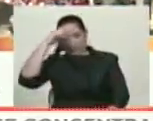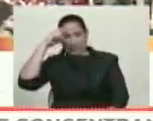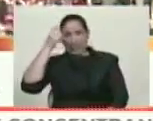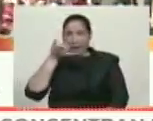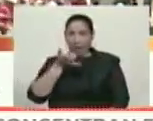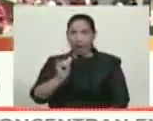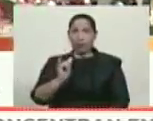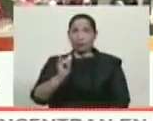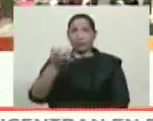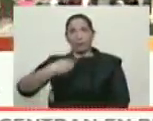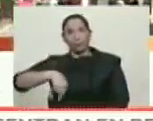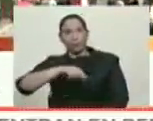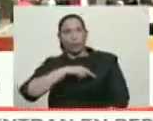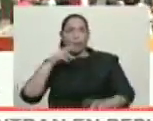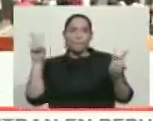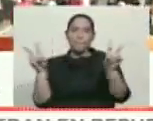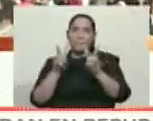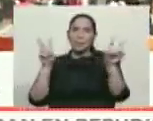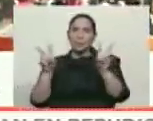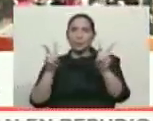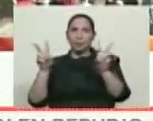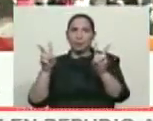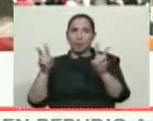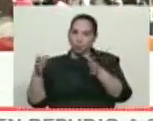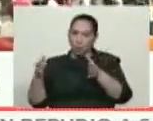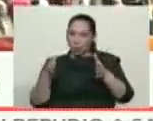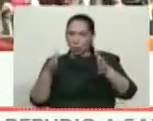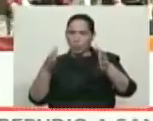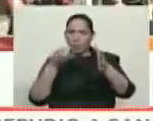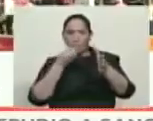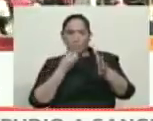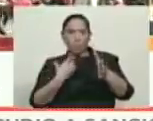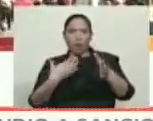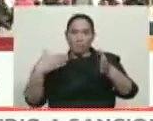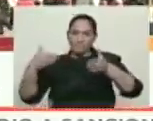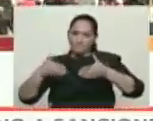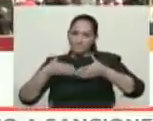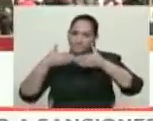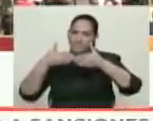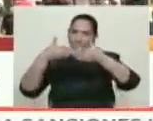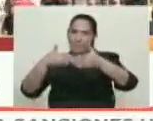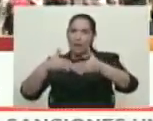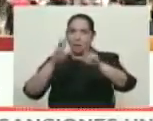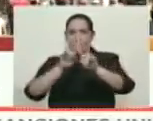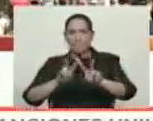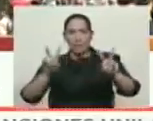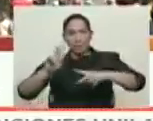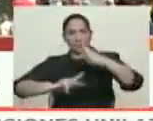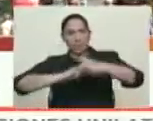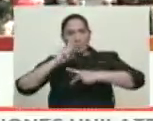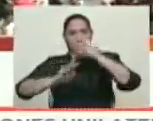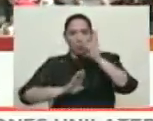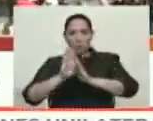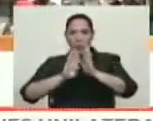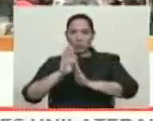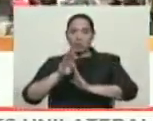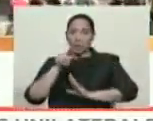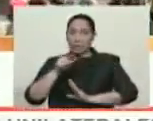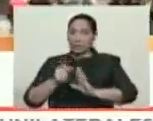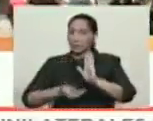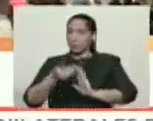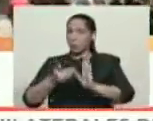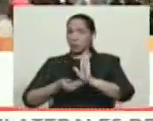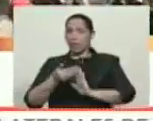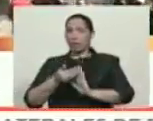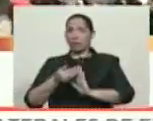está nuestra victoria, conducir el buen barco a la paz y a la productividad. Y ese es el papel histórico divino